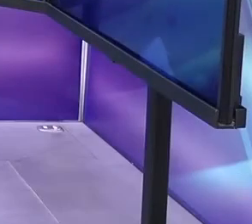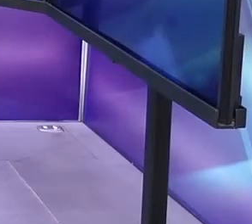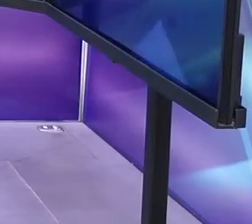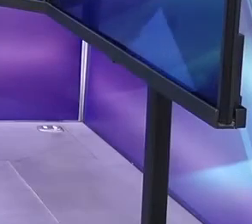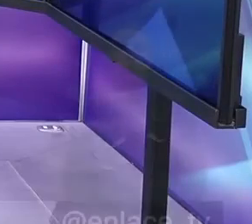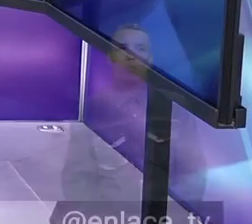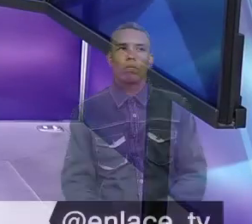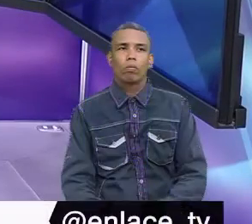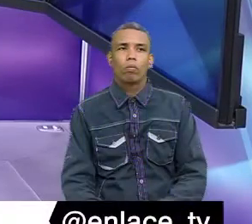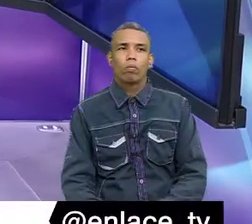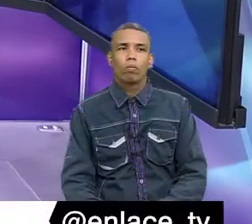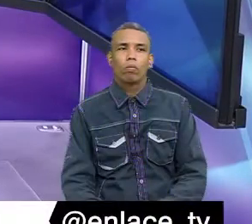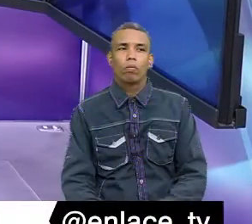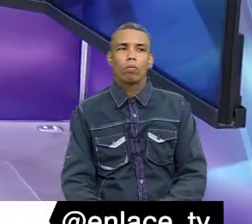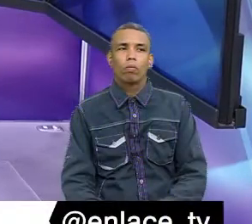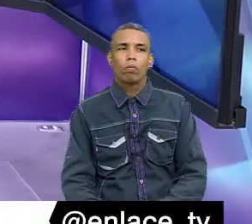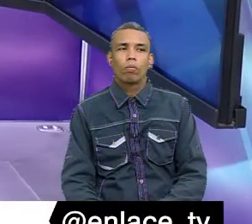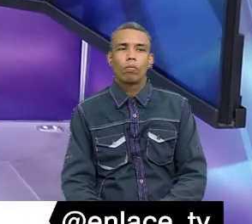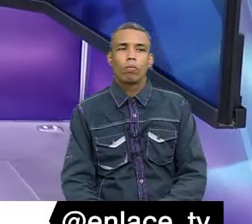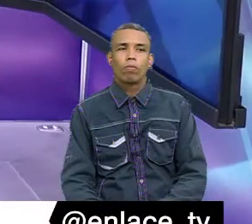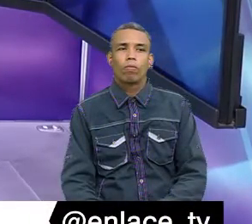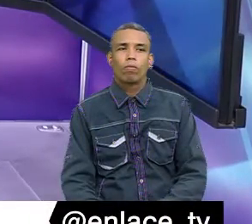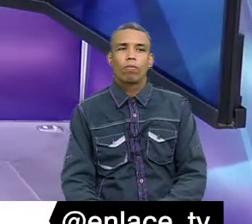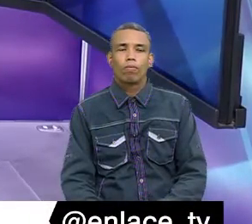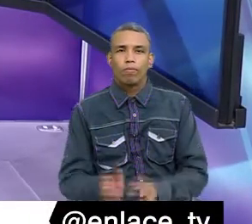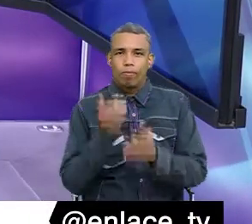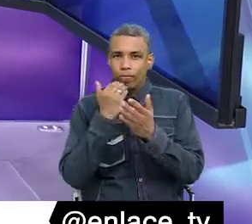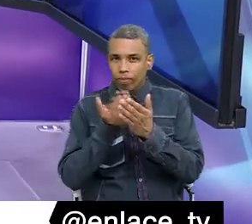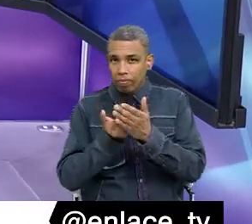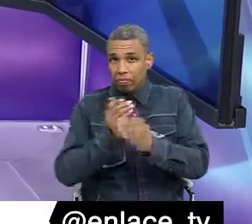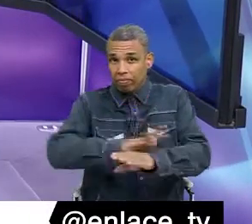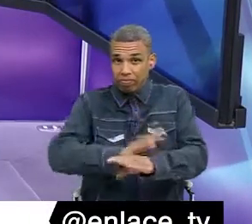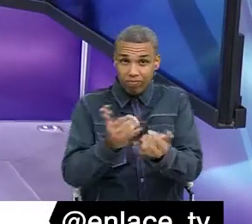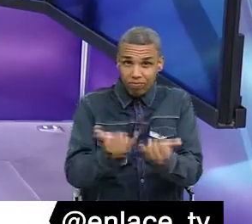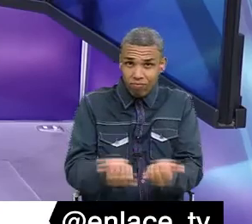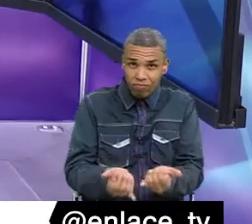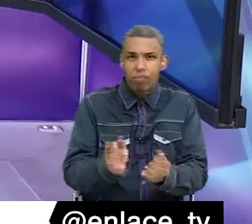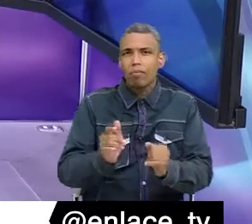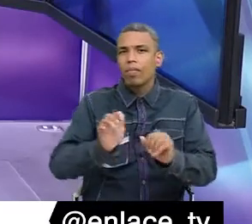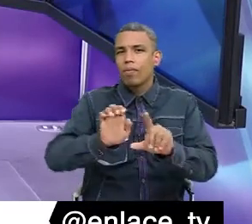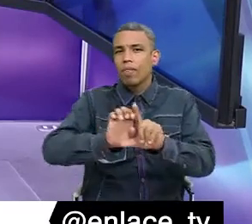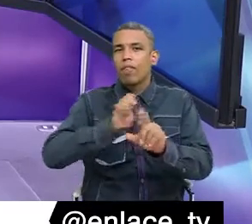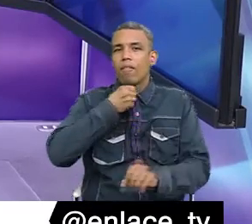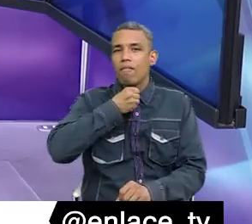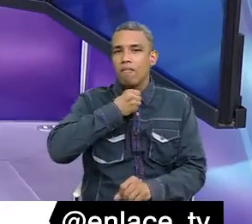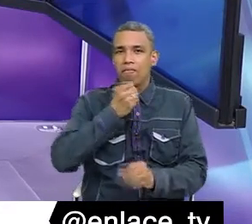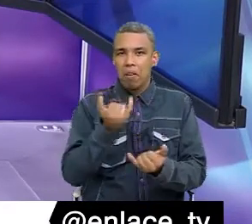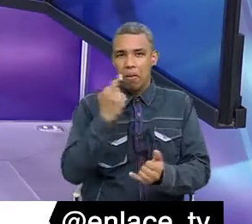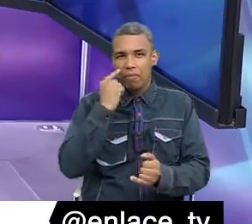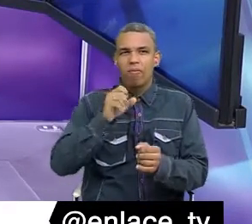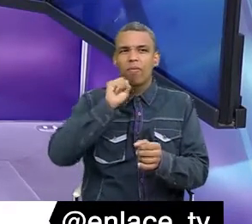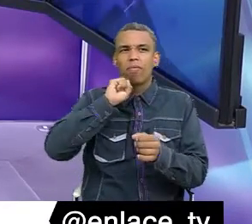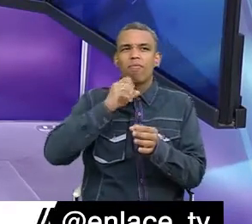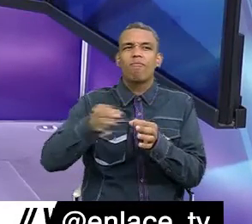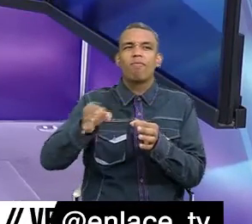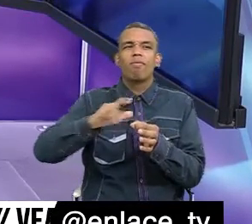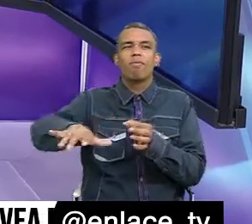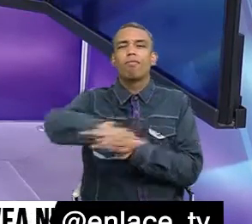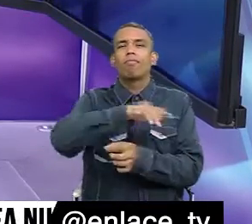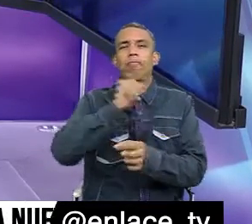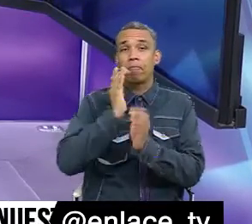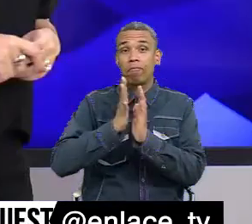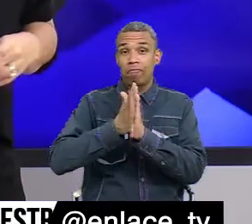Muy buenas tardes, bienvenidos a Enlace Noticias. Los saludamos con la información más importante de nuestra ciudad y región. A continuación, nuestros